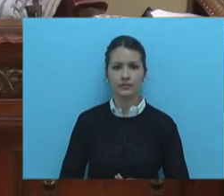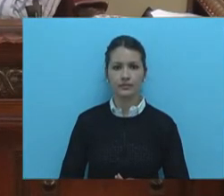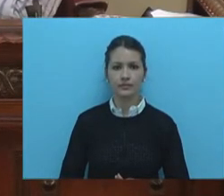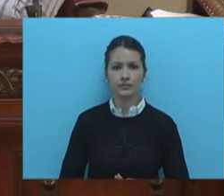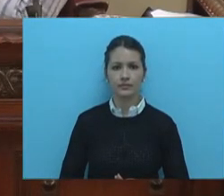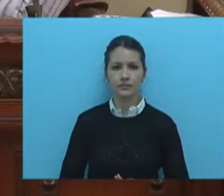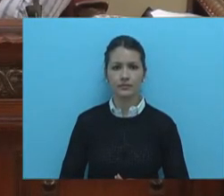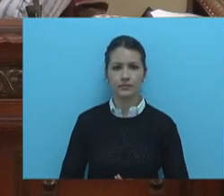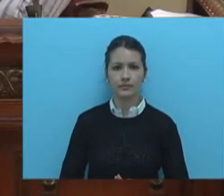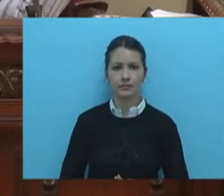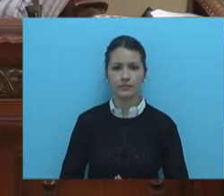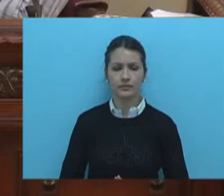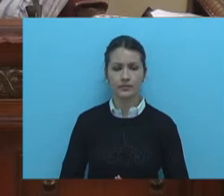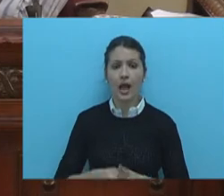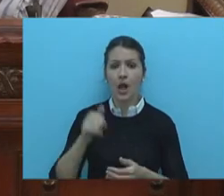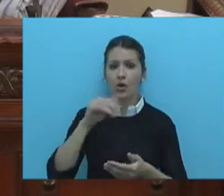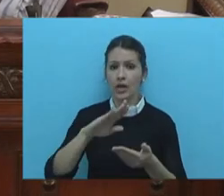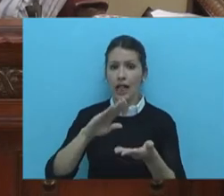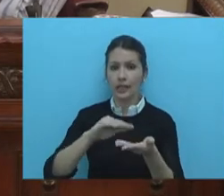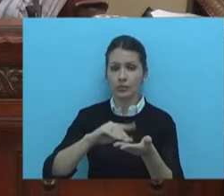¿Cómo? Taylor.